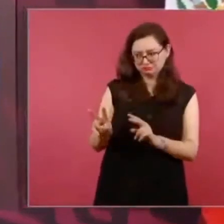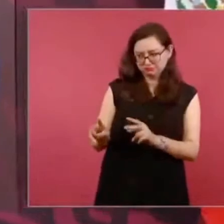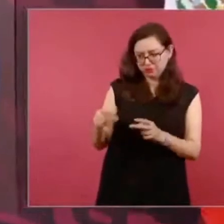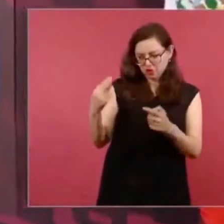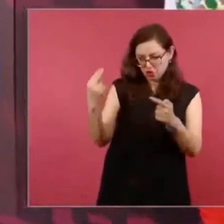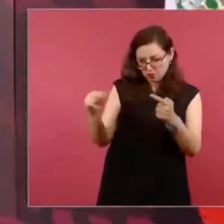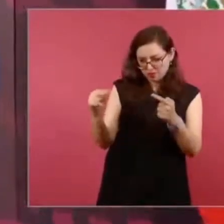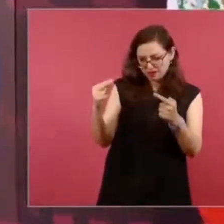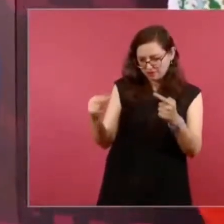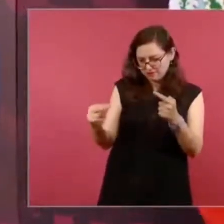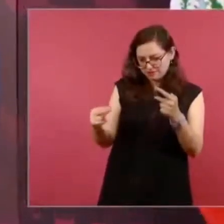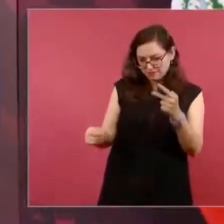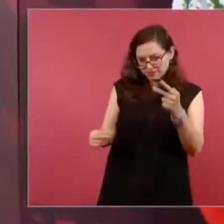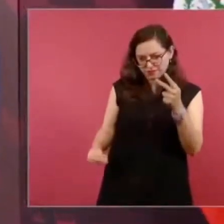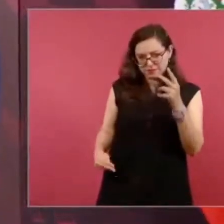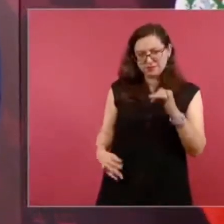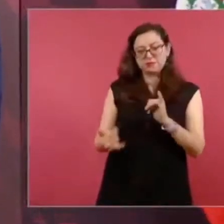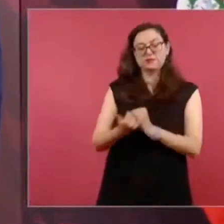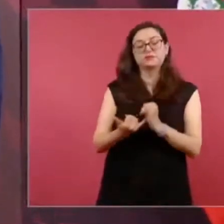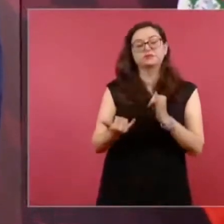en El Federalista,